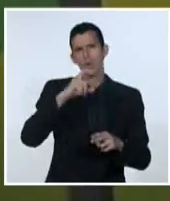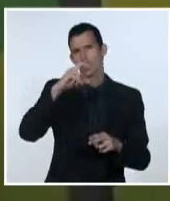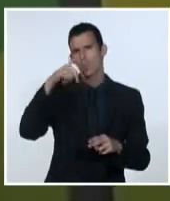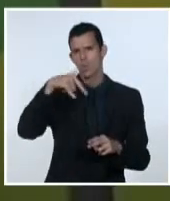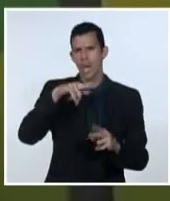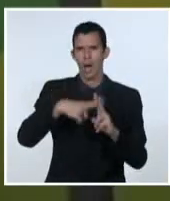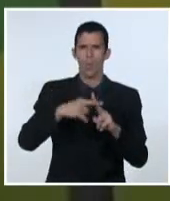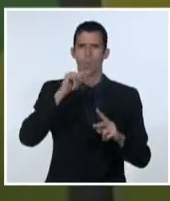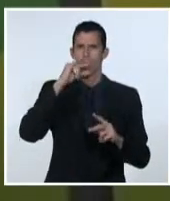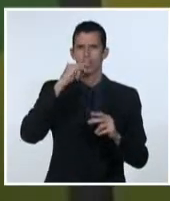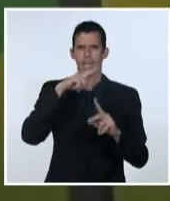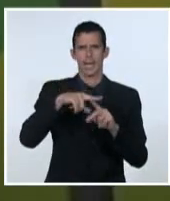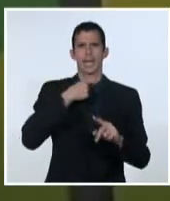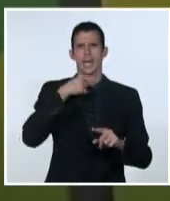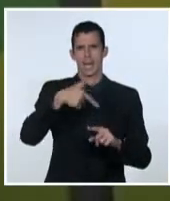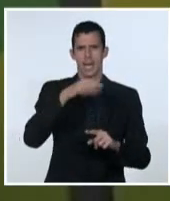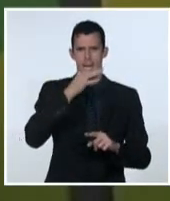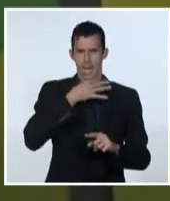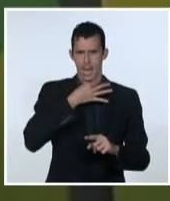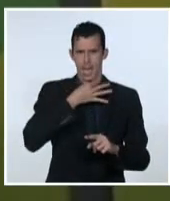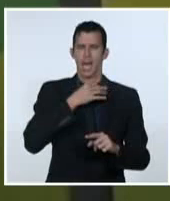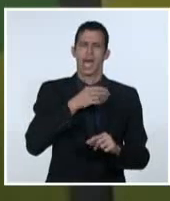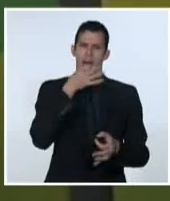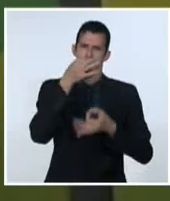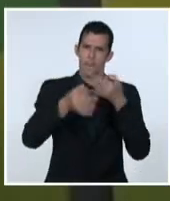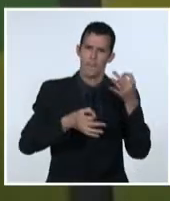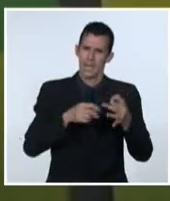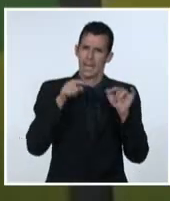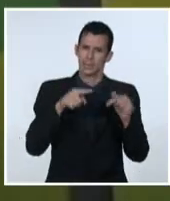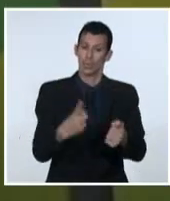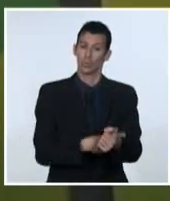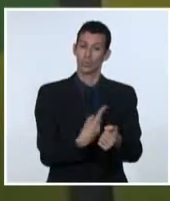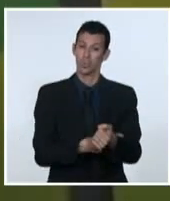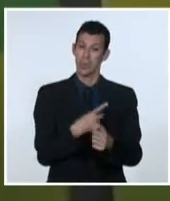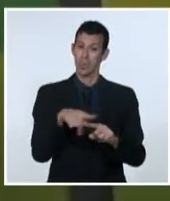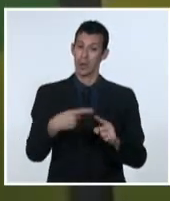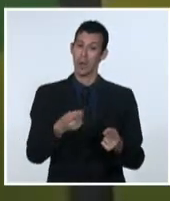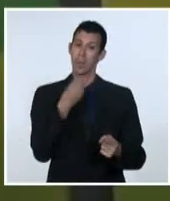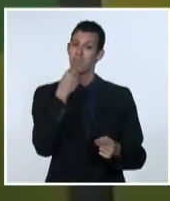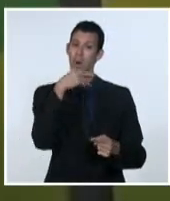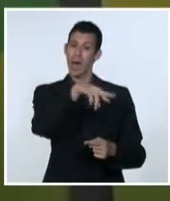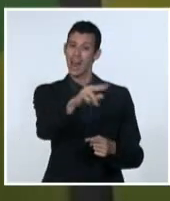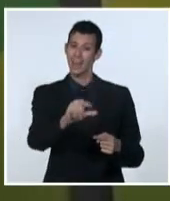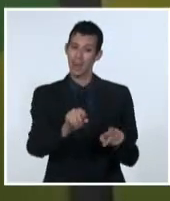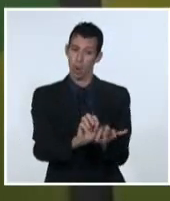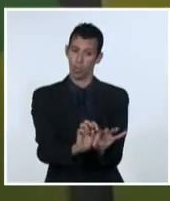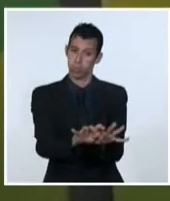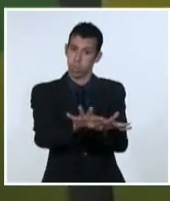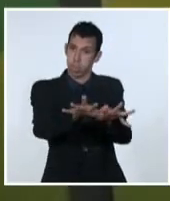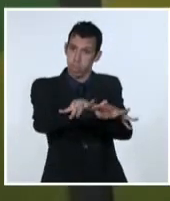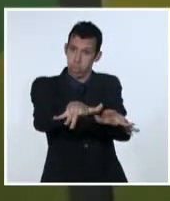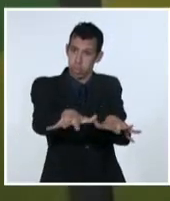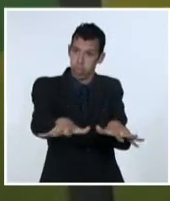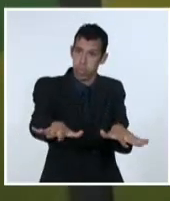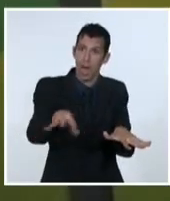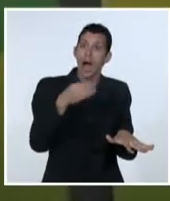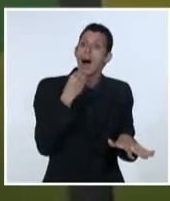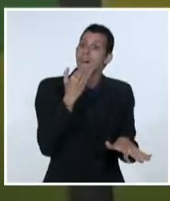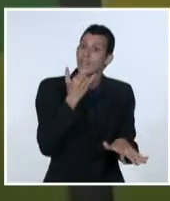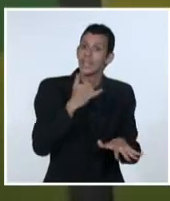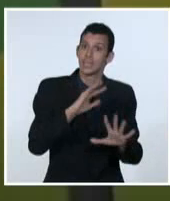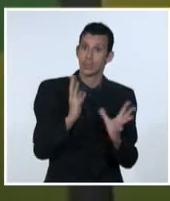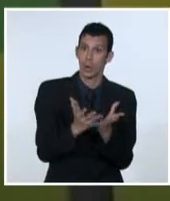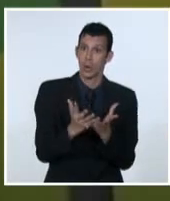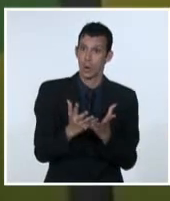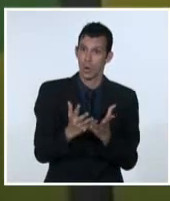con organismos asociados como el que actualmente estamos viviendo en comunión al municipio de guane por